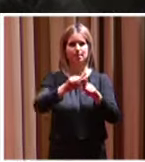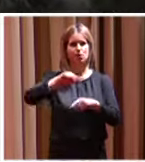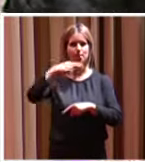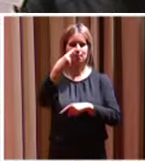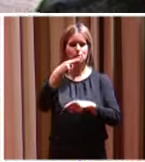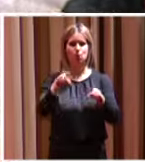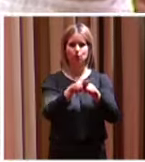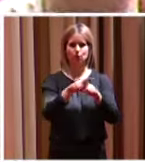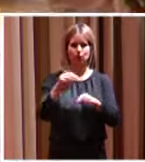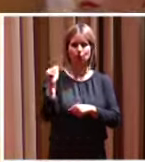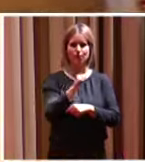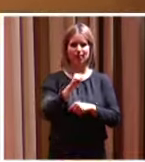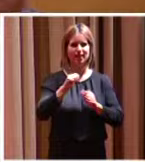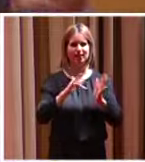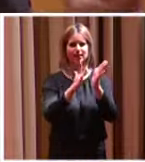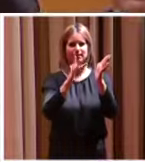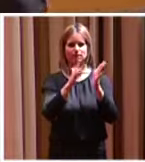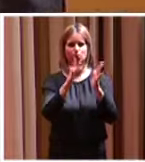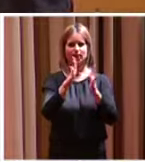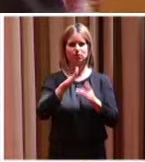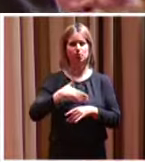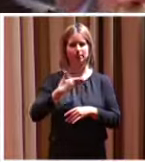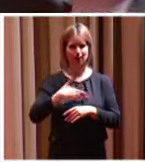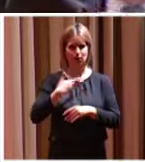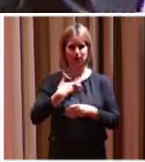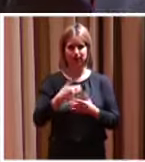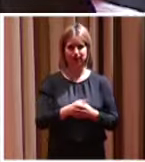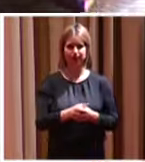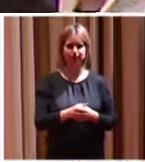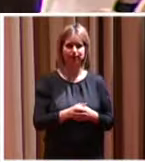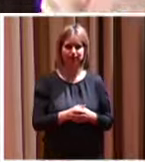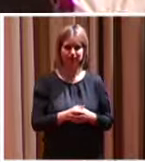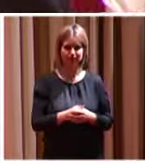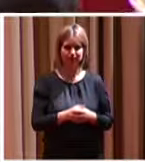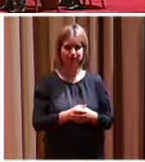la cofradía del Santísimo Cristo de la Misericordia.